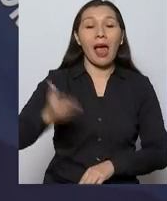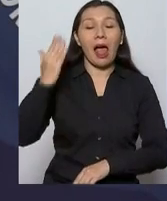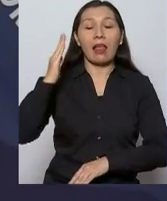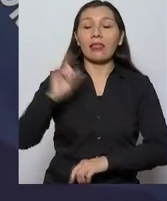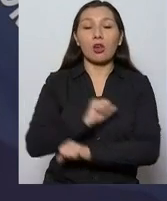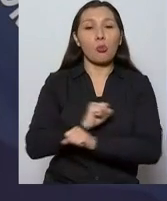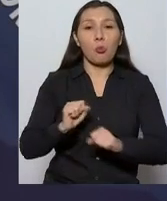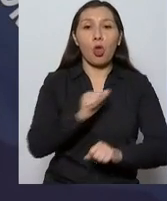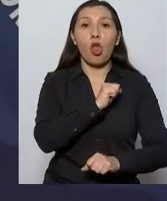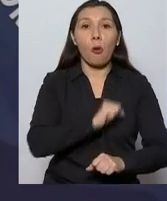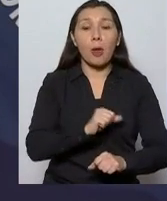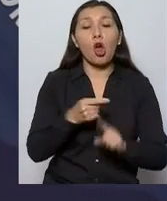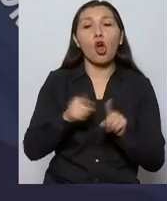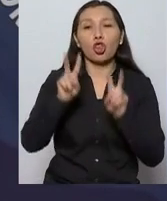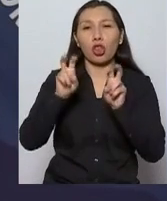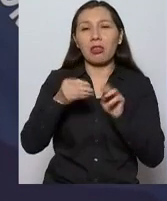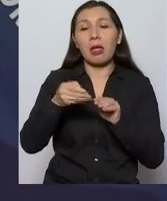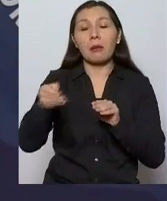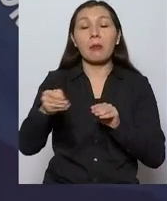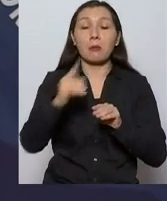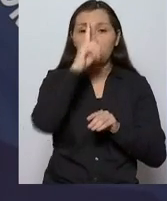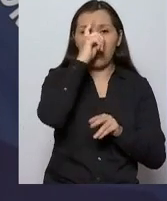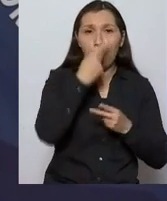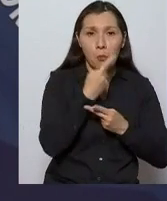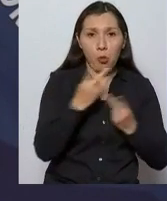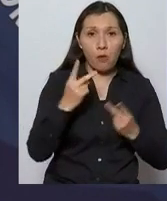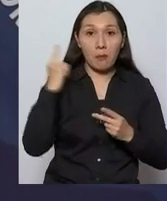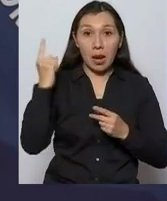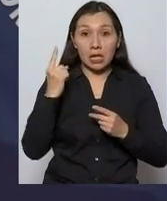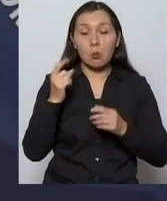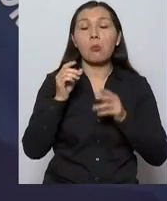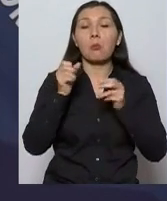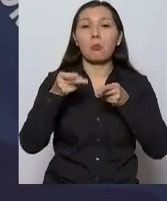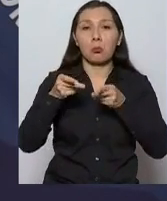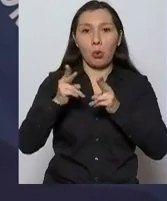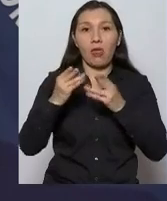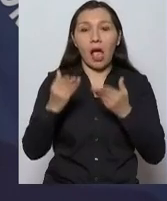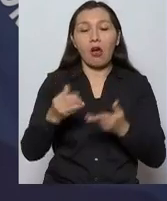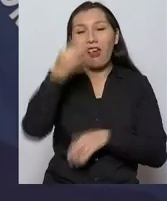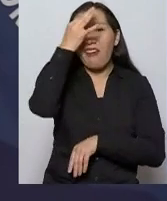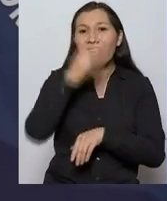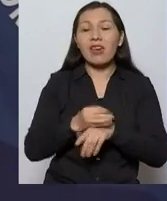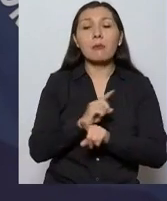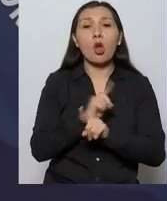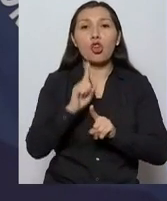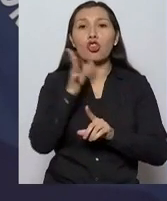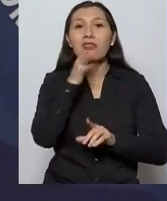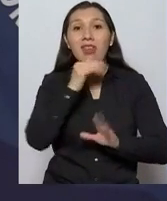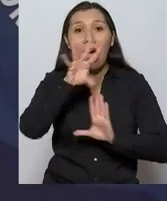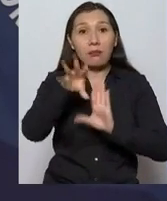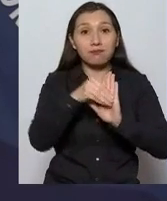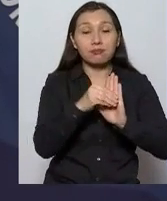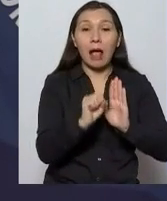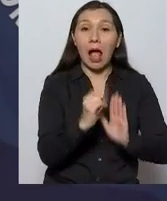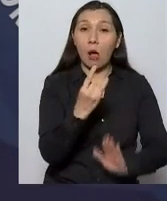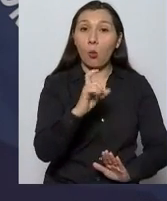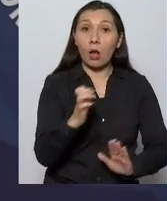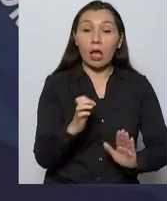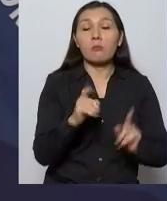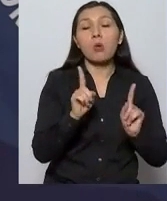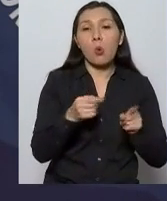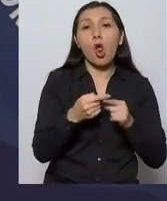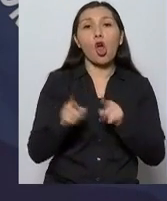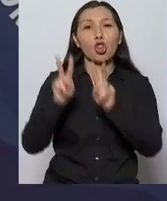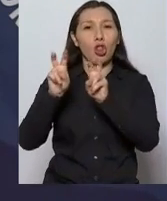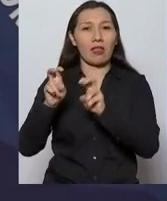cirugías electivas, tanto en la red pública como privada, de enfermedades no incluidas en el auge,